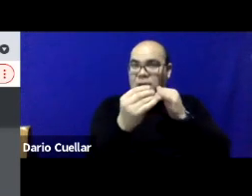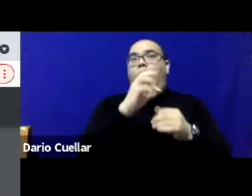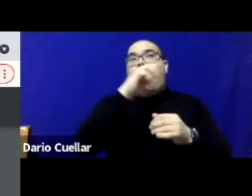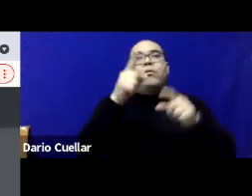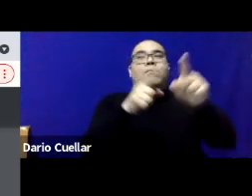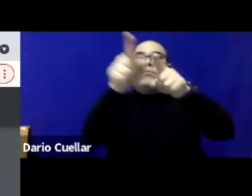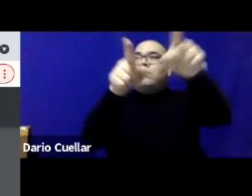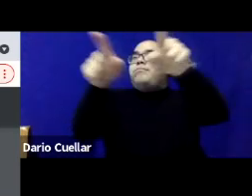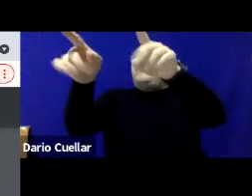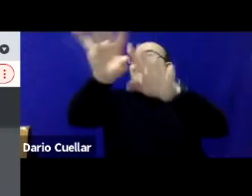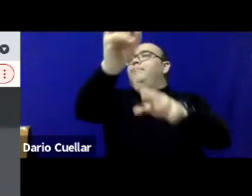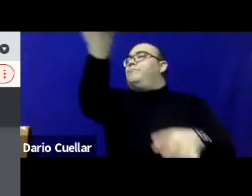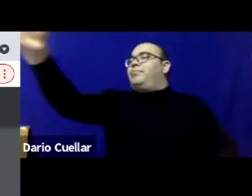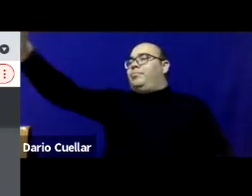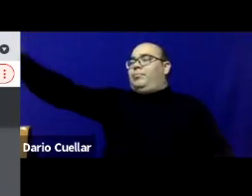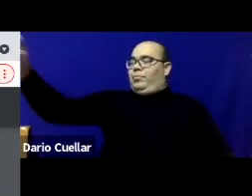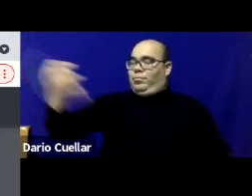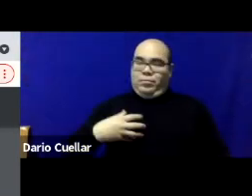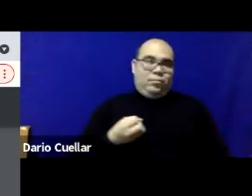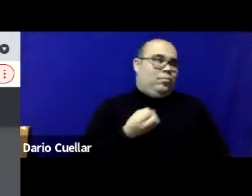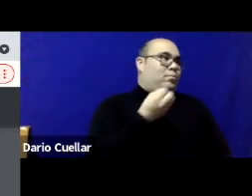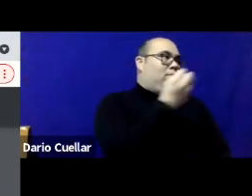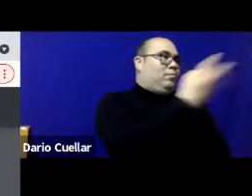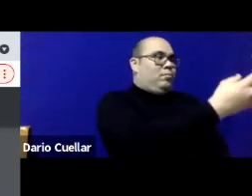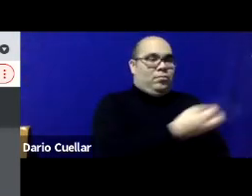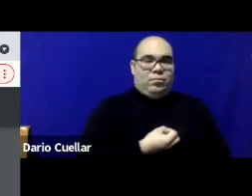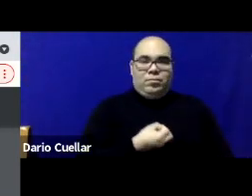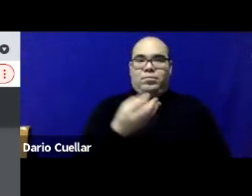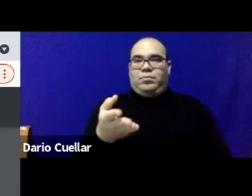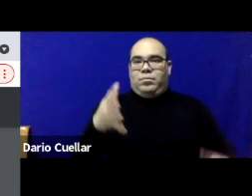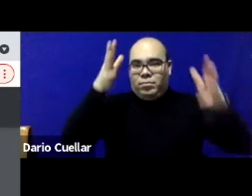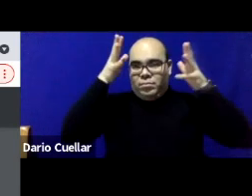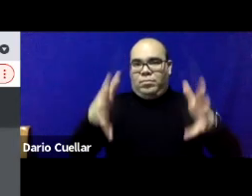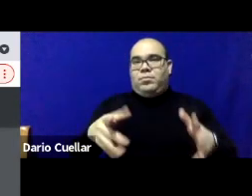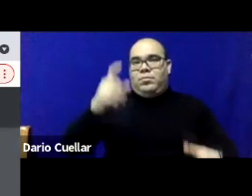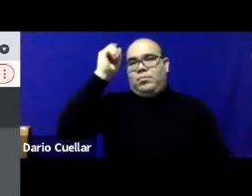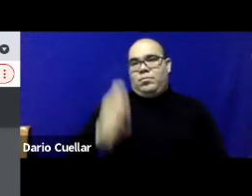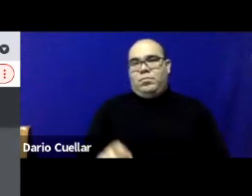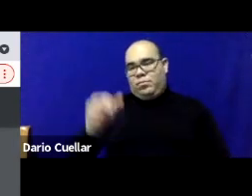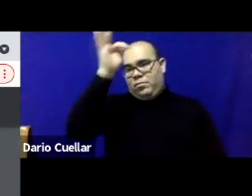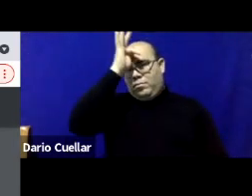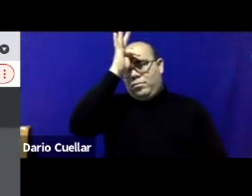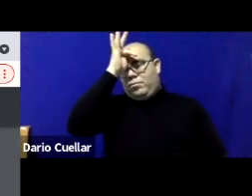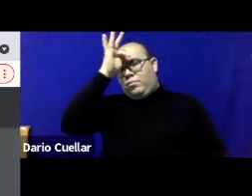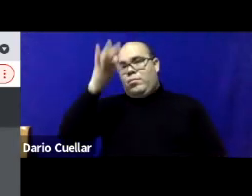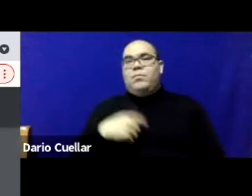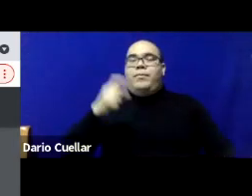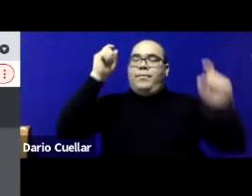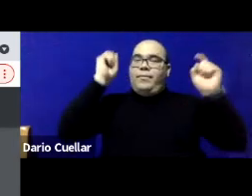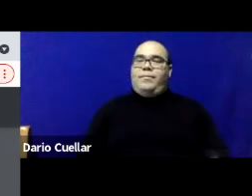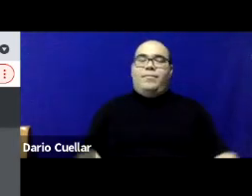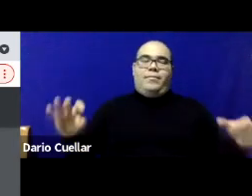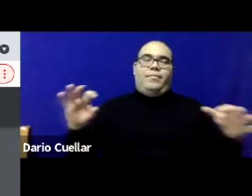en modificación de conducta son los psicólogos clínicos. No todos, ¿no? Tienen que tener esa especialidad. Entonces, a partir de allí es